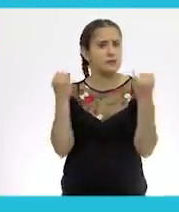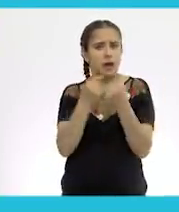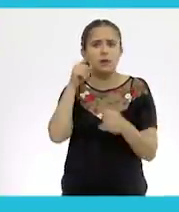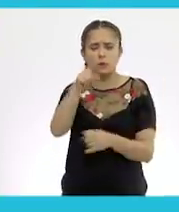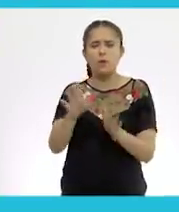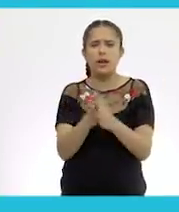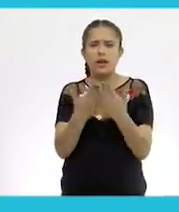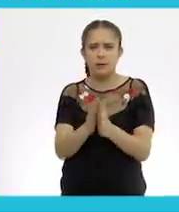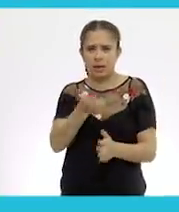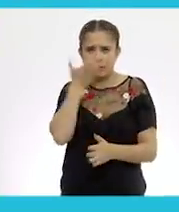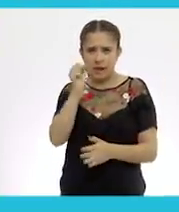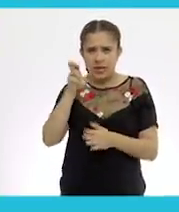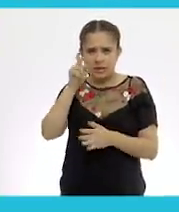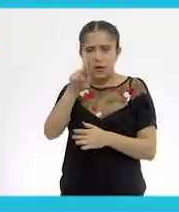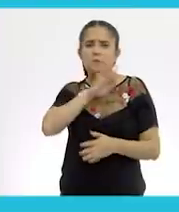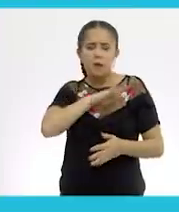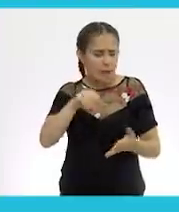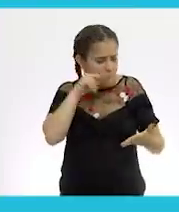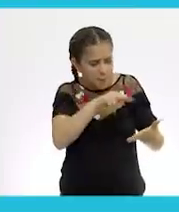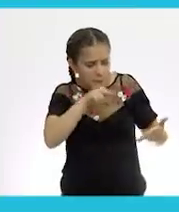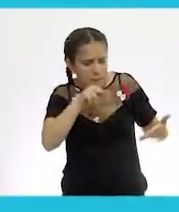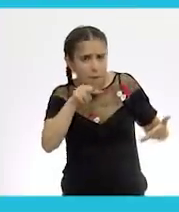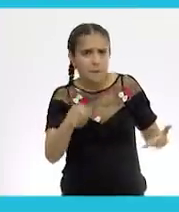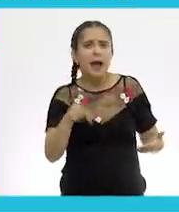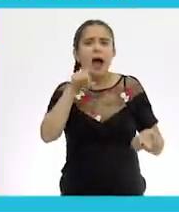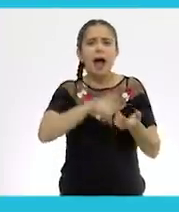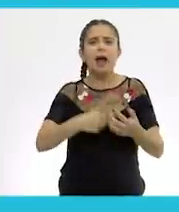También puedes encontrar los libros de texto en la página